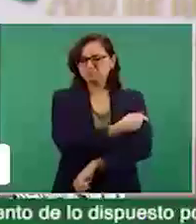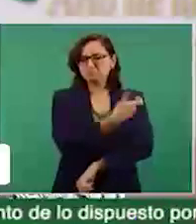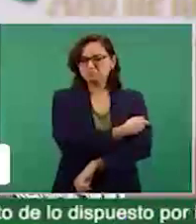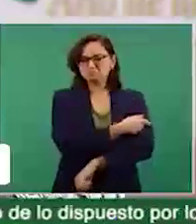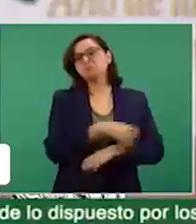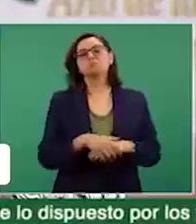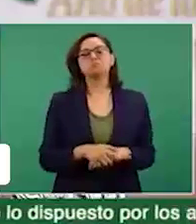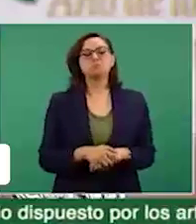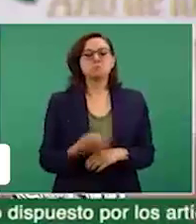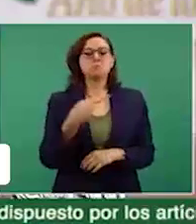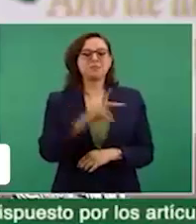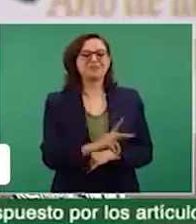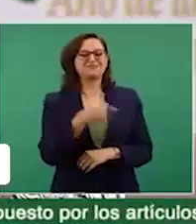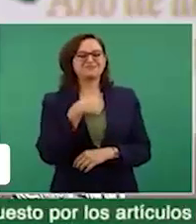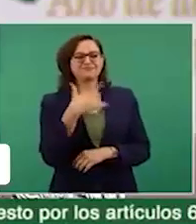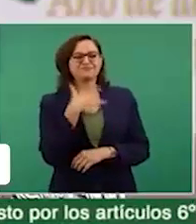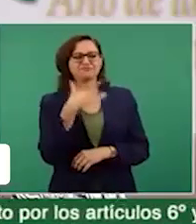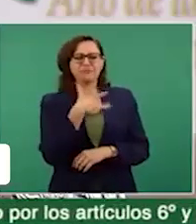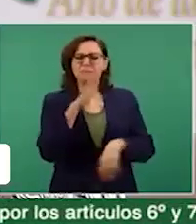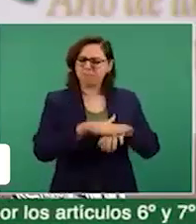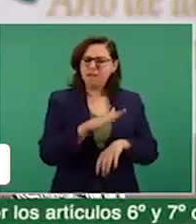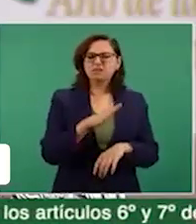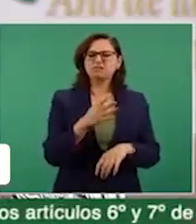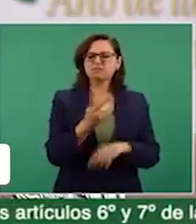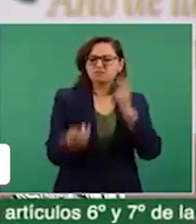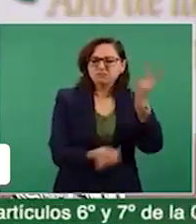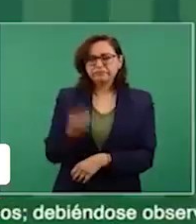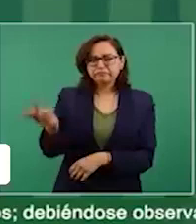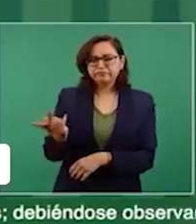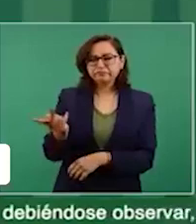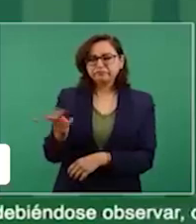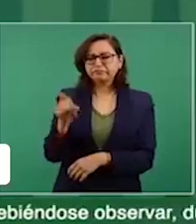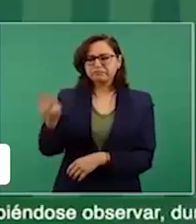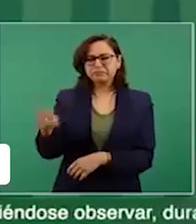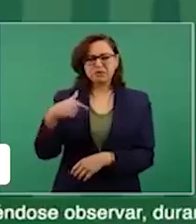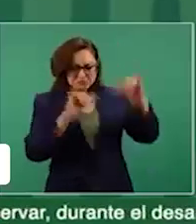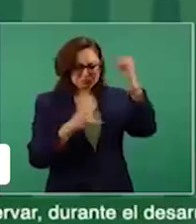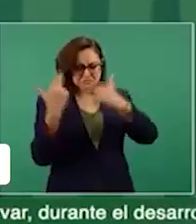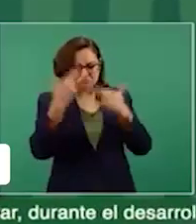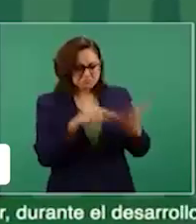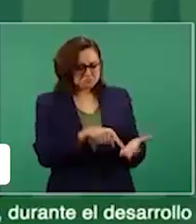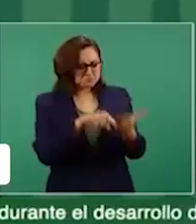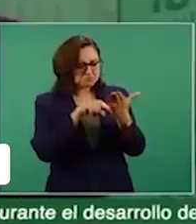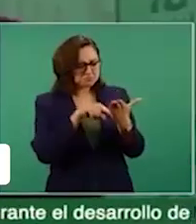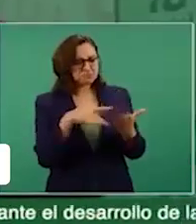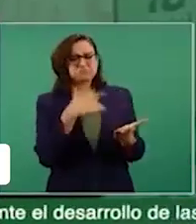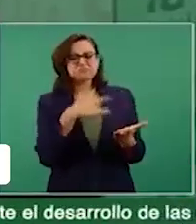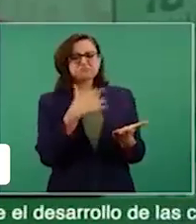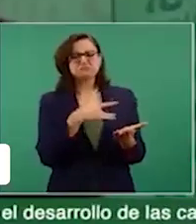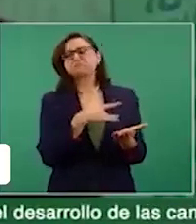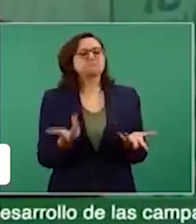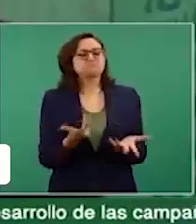Por cierto, AMLO informa que no se vacunará por recomendación de sus médicos. Revisaron mis estudios y llegaron a la conclusión de